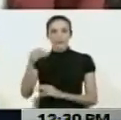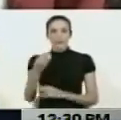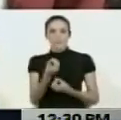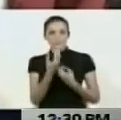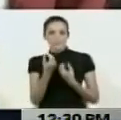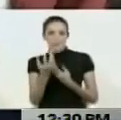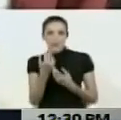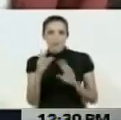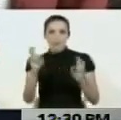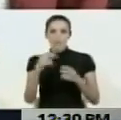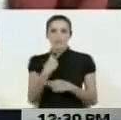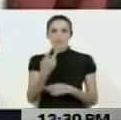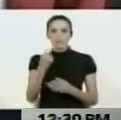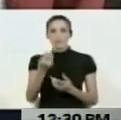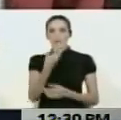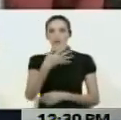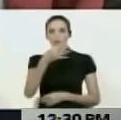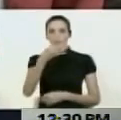voceros. Graya, buenas tardes.